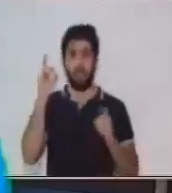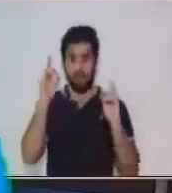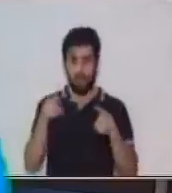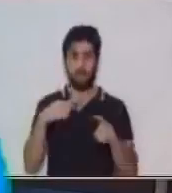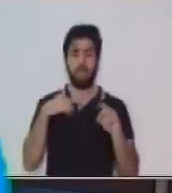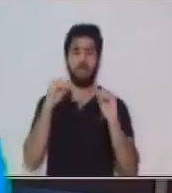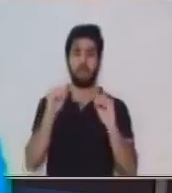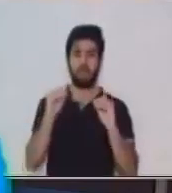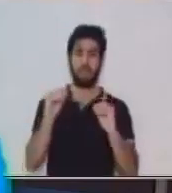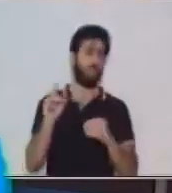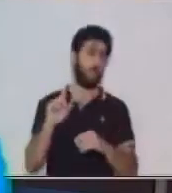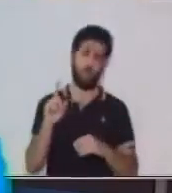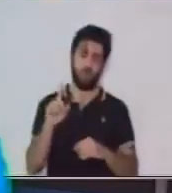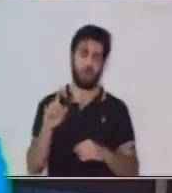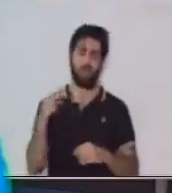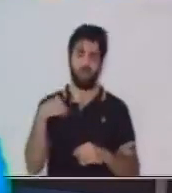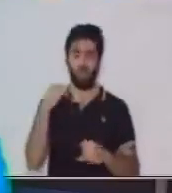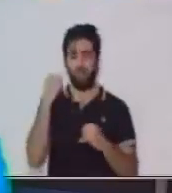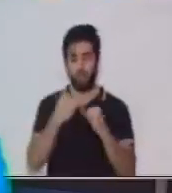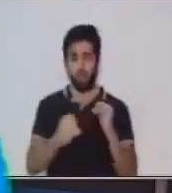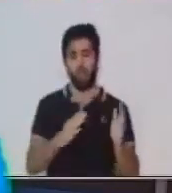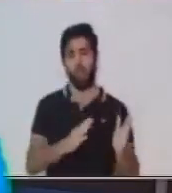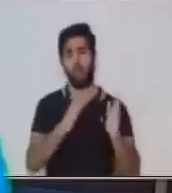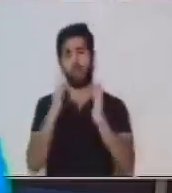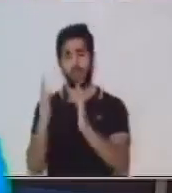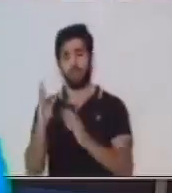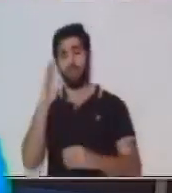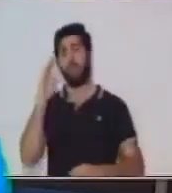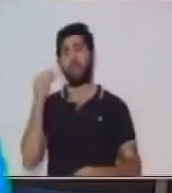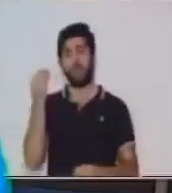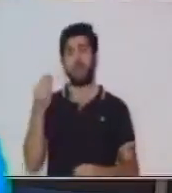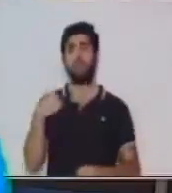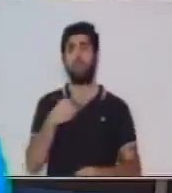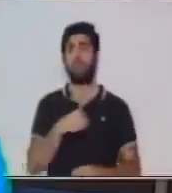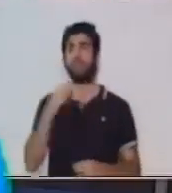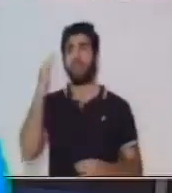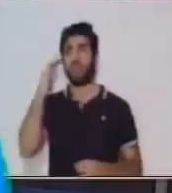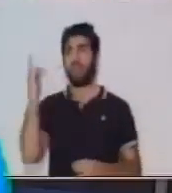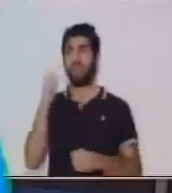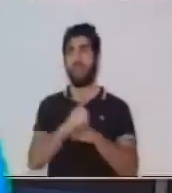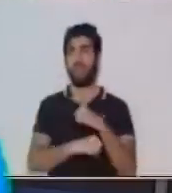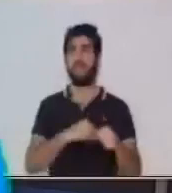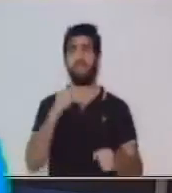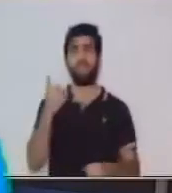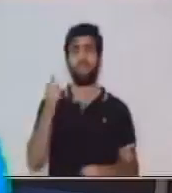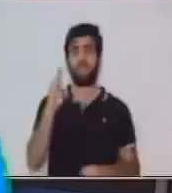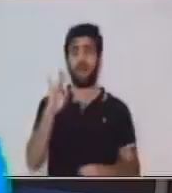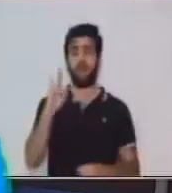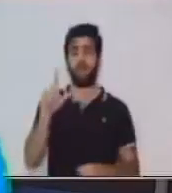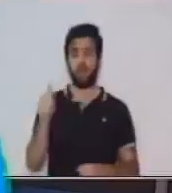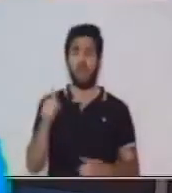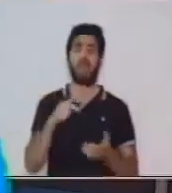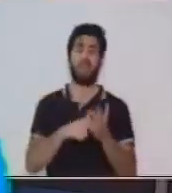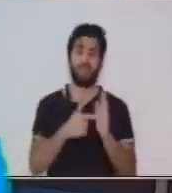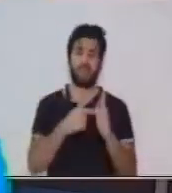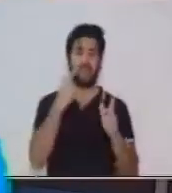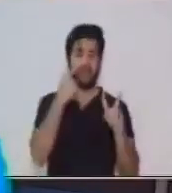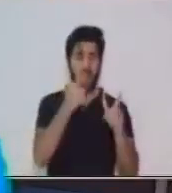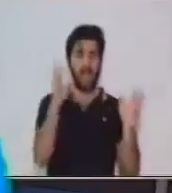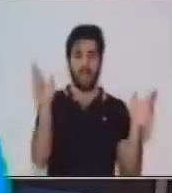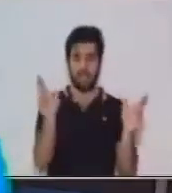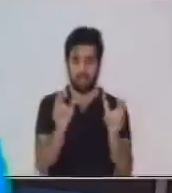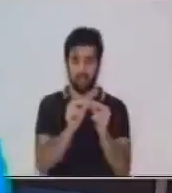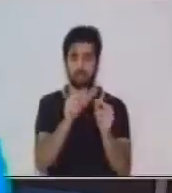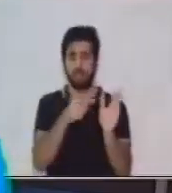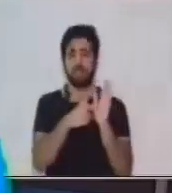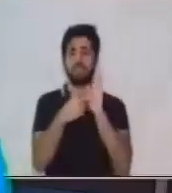manera nos dan cuando empezamos a estudiar, porque reconocemos que al decir una fábula pues es un esquema que nos da una